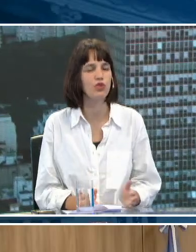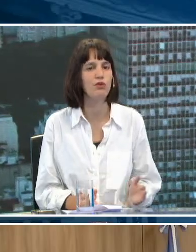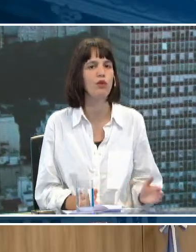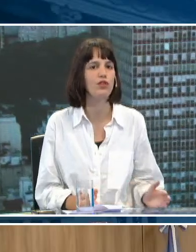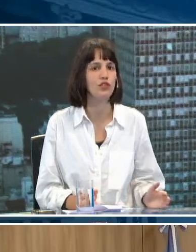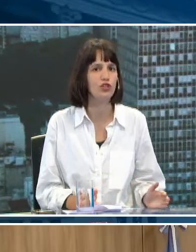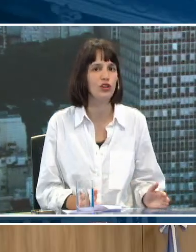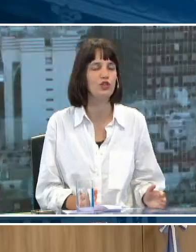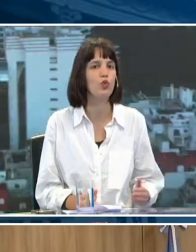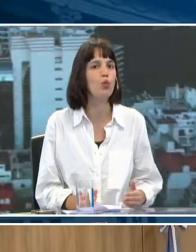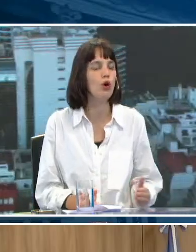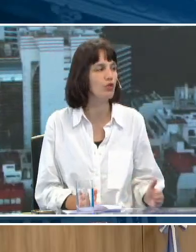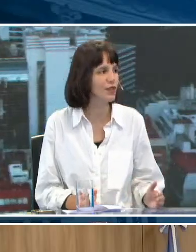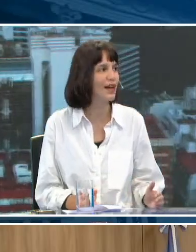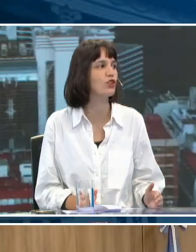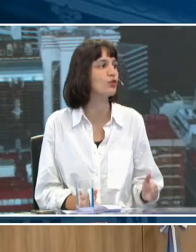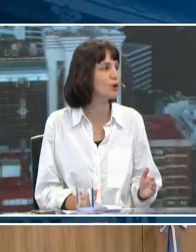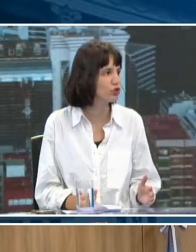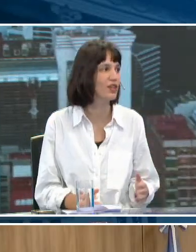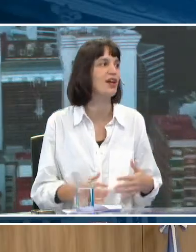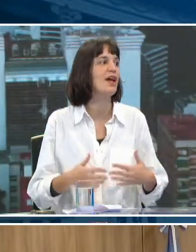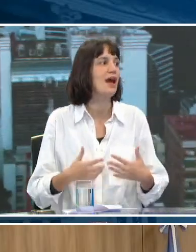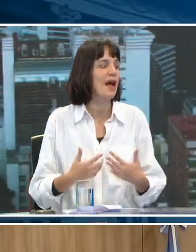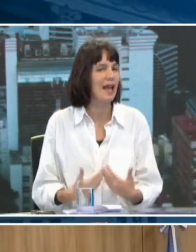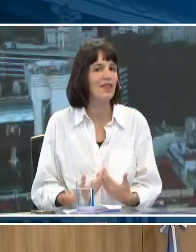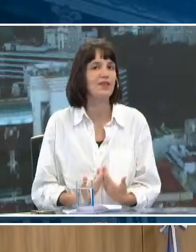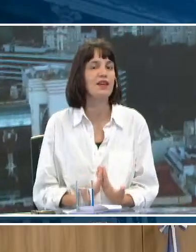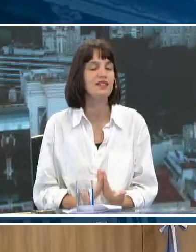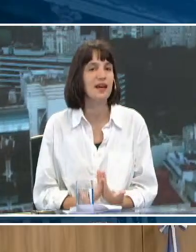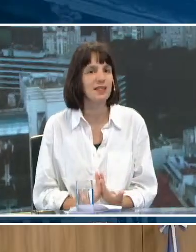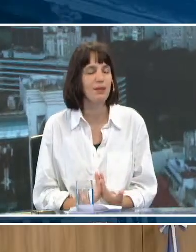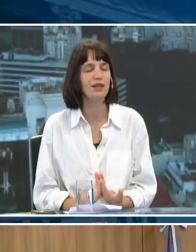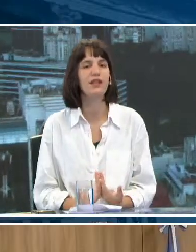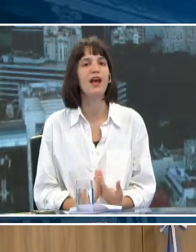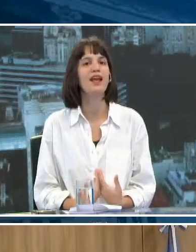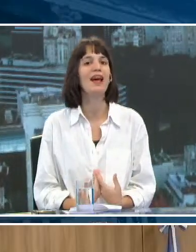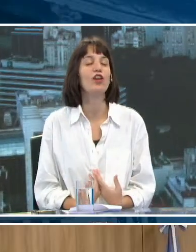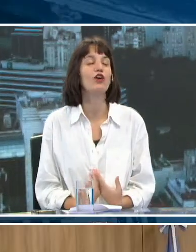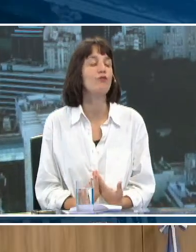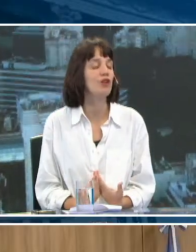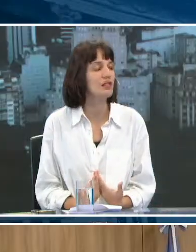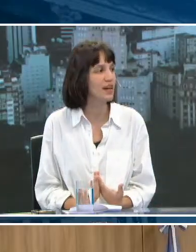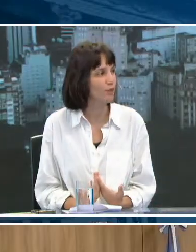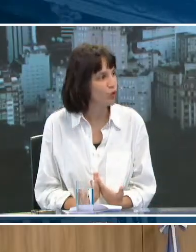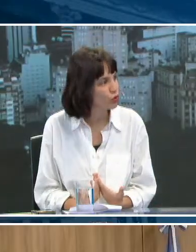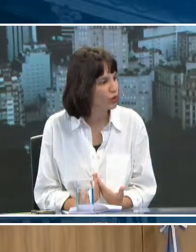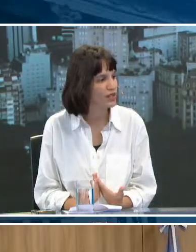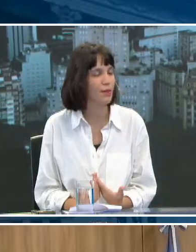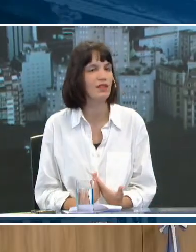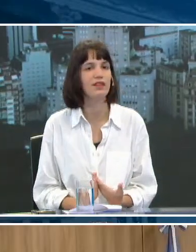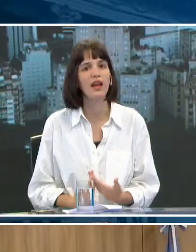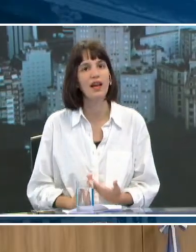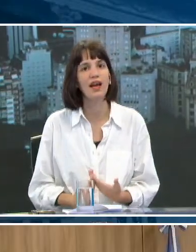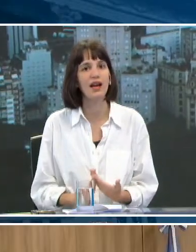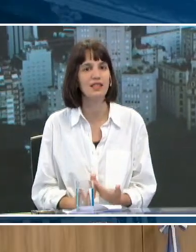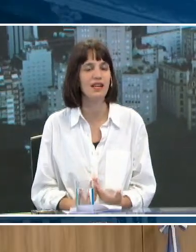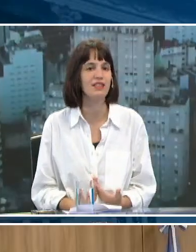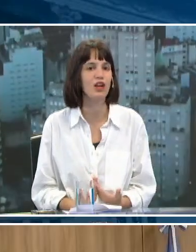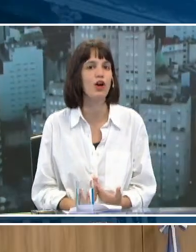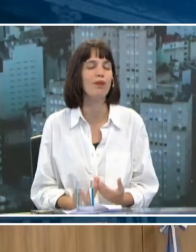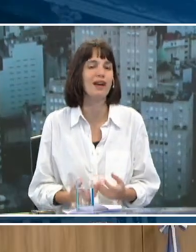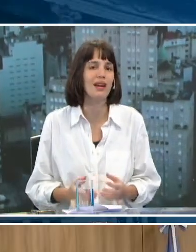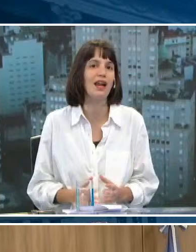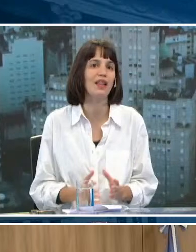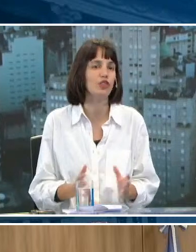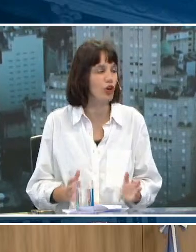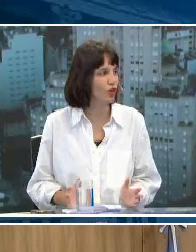las últimas 48 horas hubo contactos, pero sí, la distancia se mantiene, la desconfianza mutua se mantiene. Axel Kicillof,